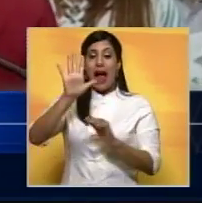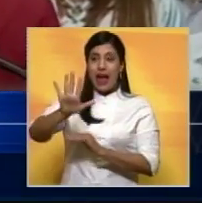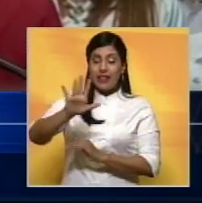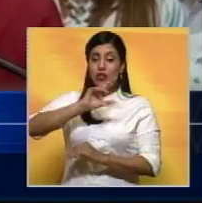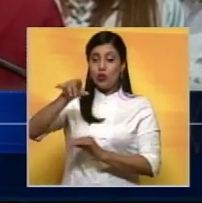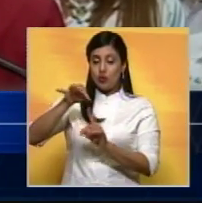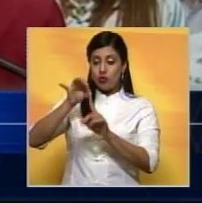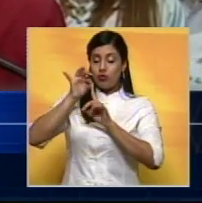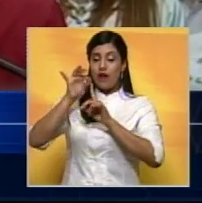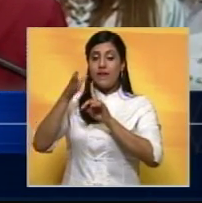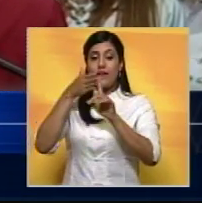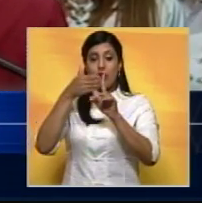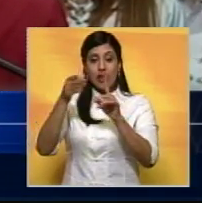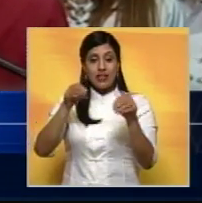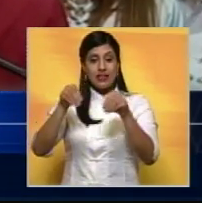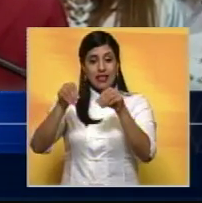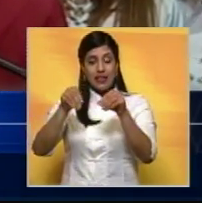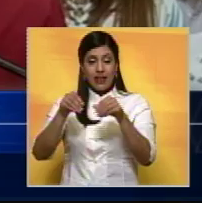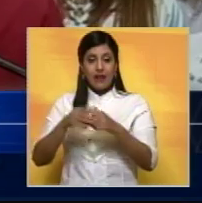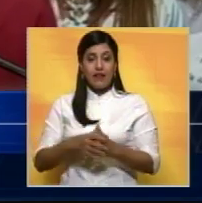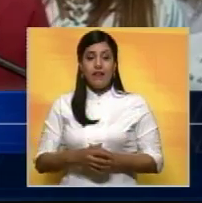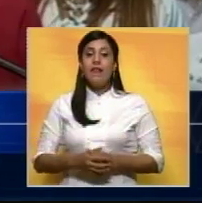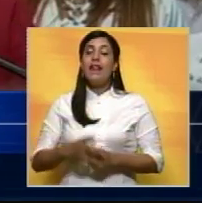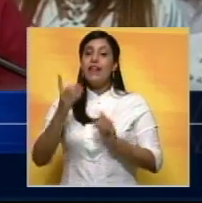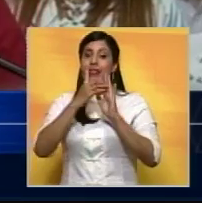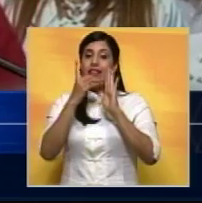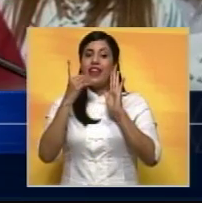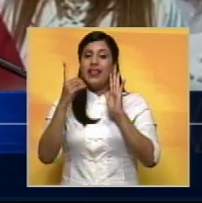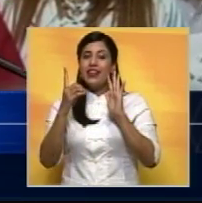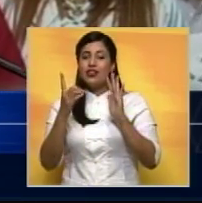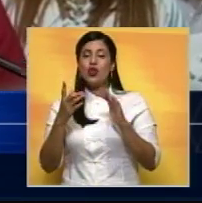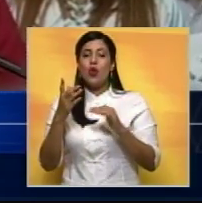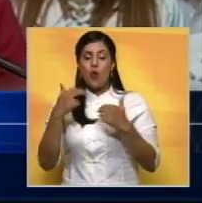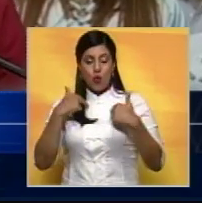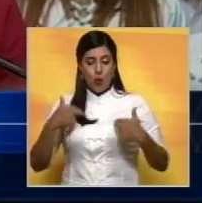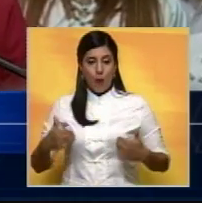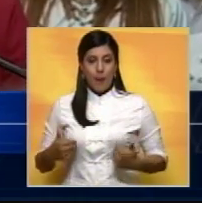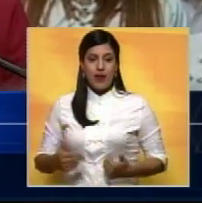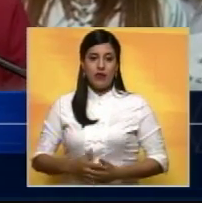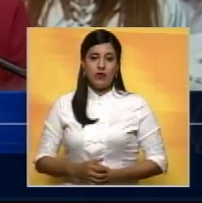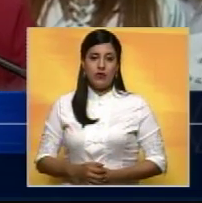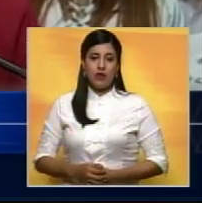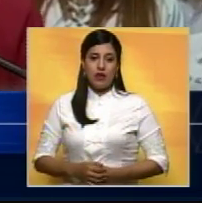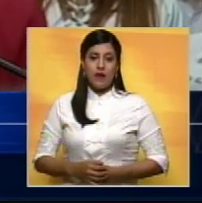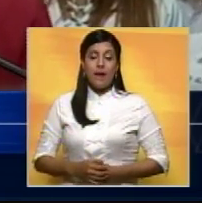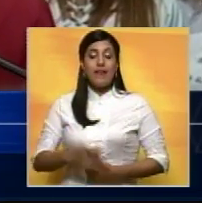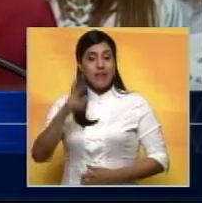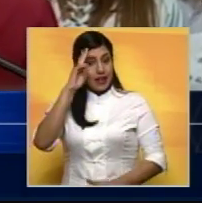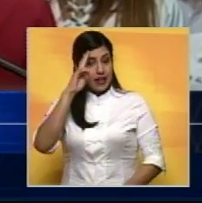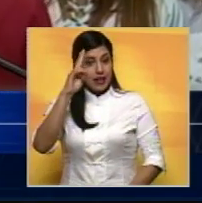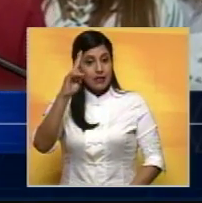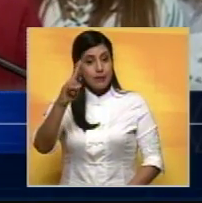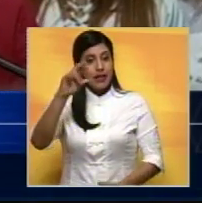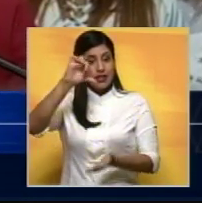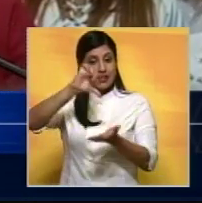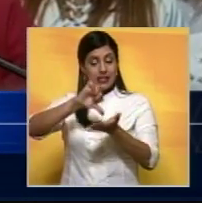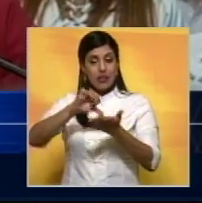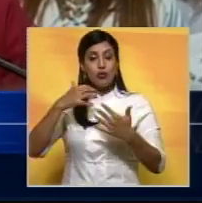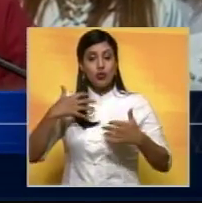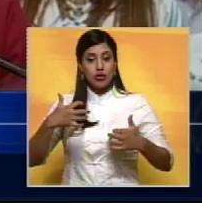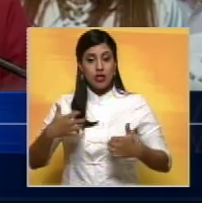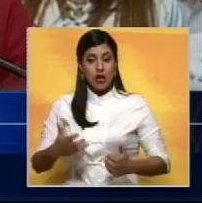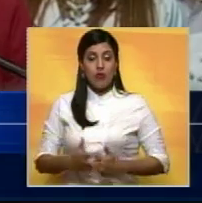ustedes han escogido de violencia terrorista, el derecho humanitario, el respeto a los centros de